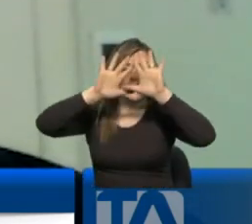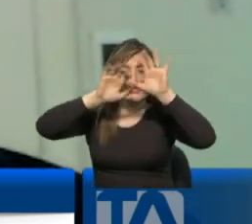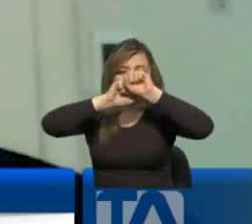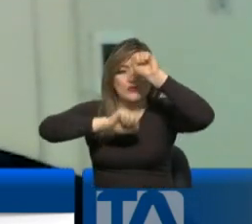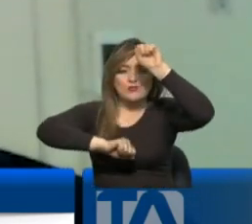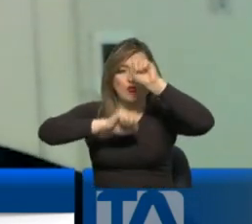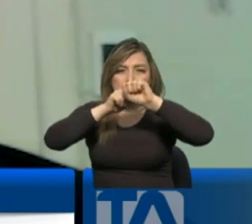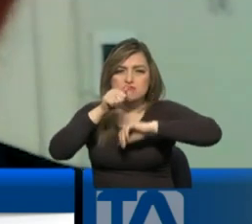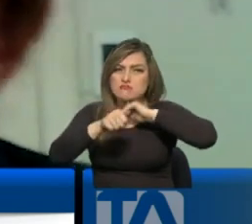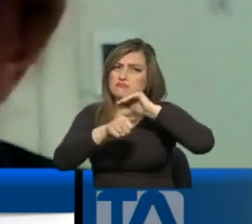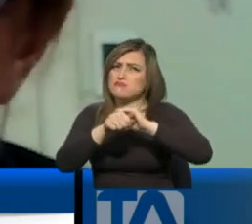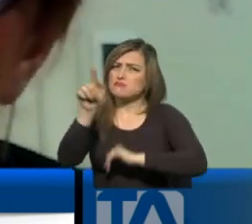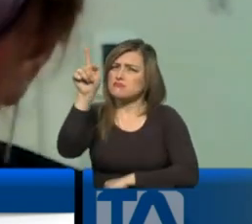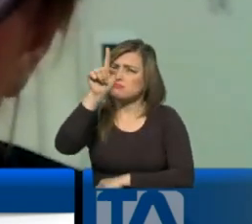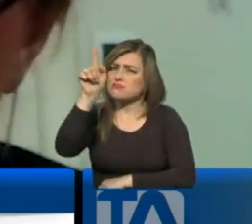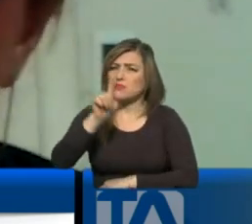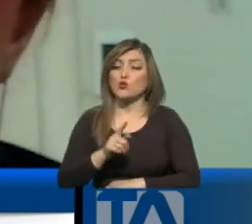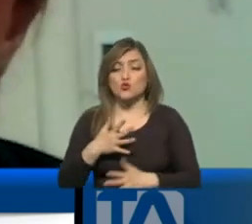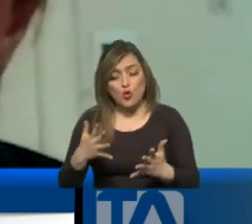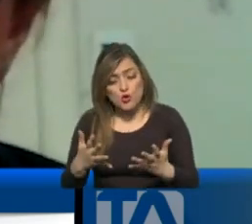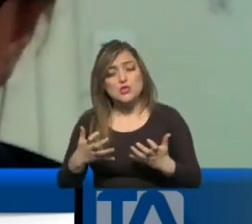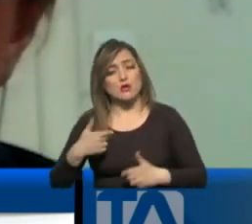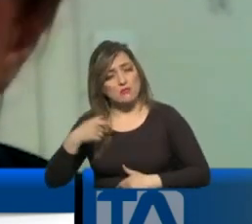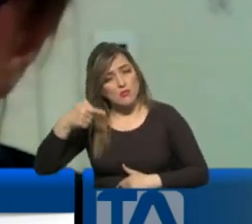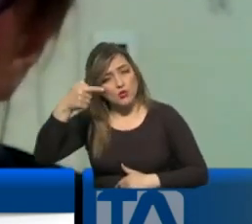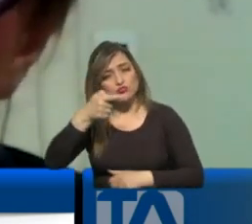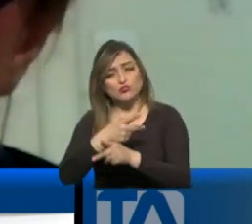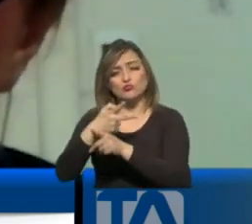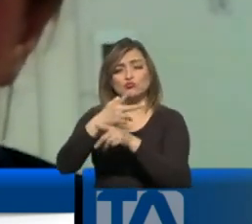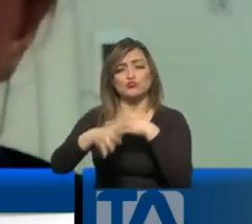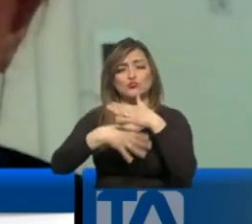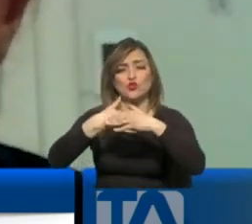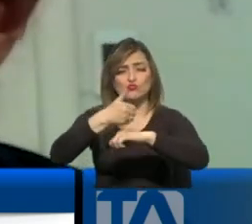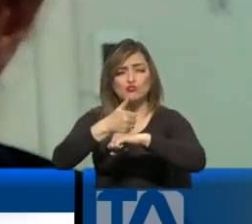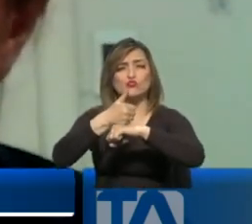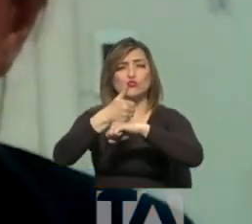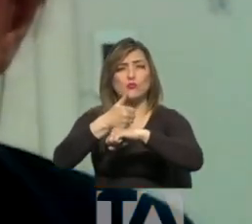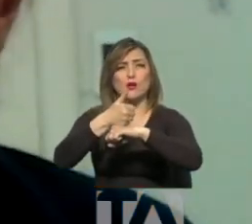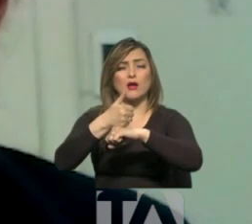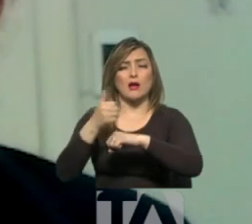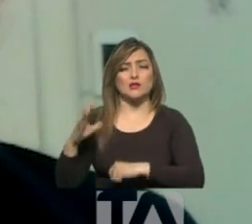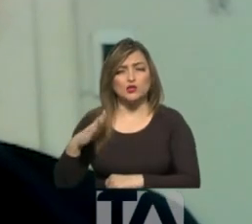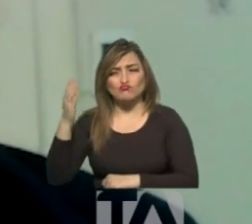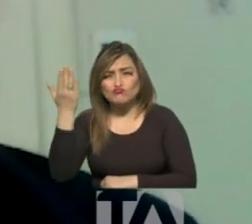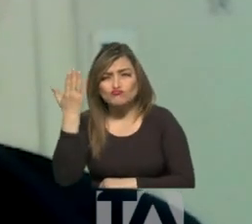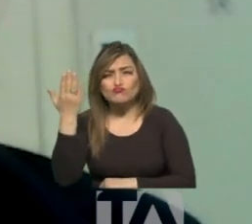tapar el sol con un dedo. Y yo sí espero que próximamente los concejales y todas las autoridades, el señor